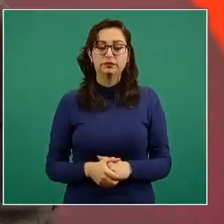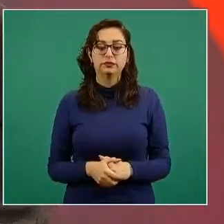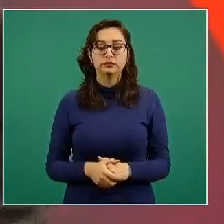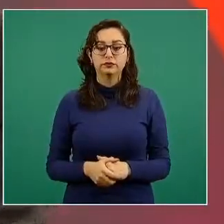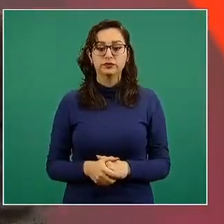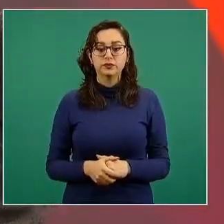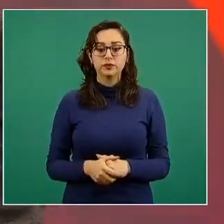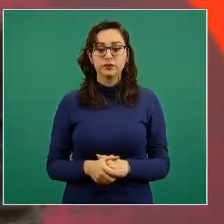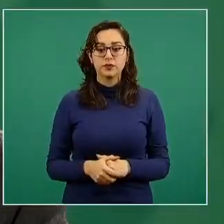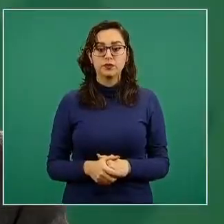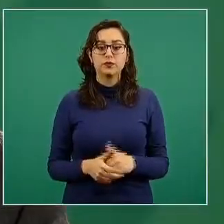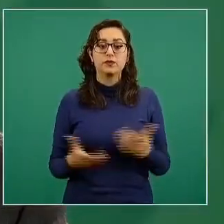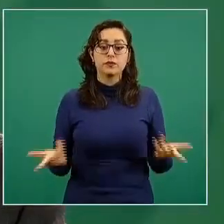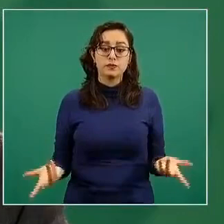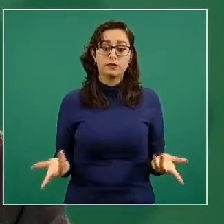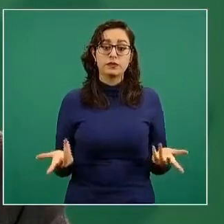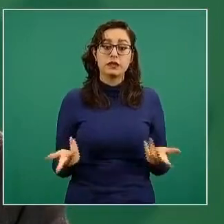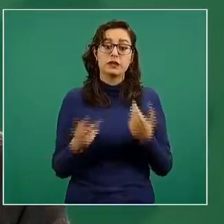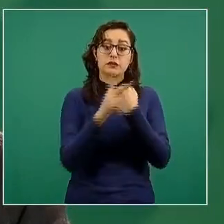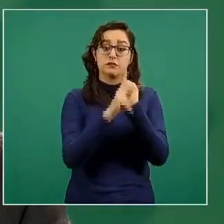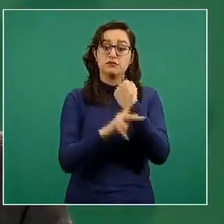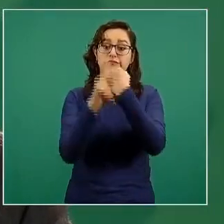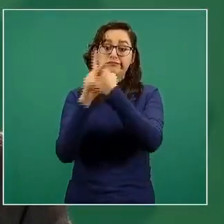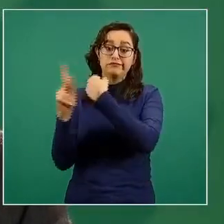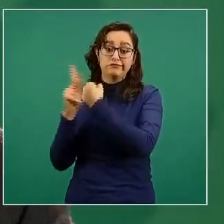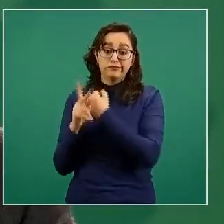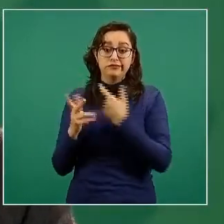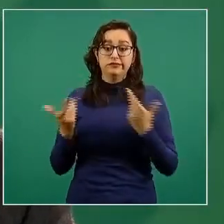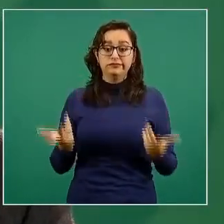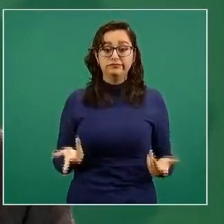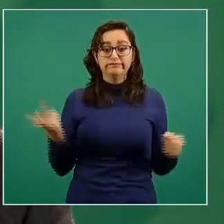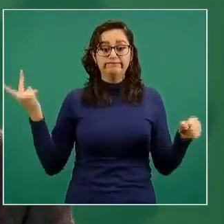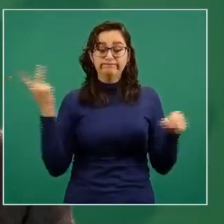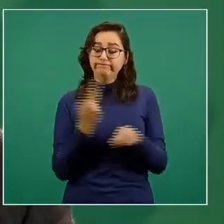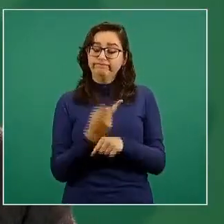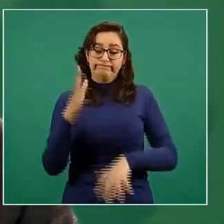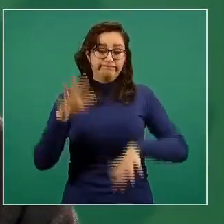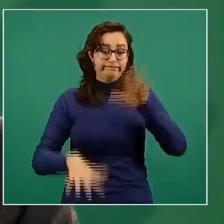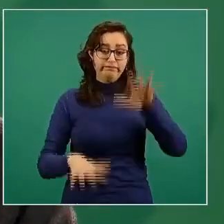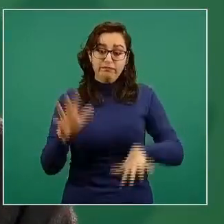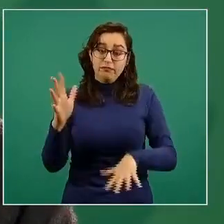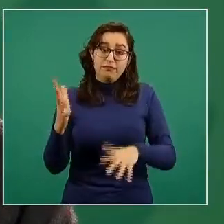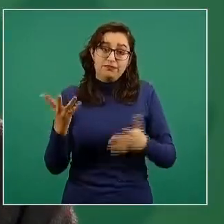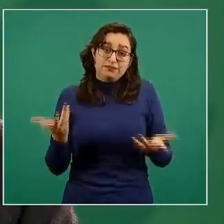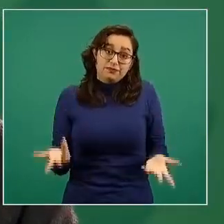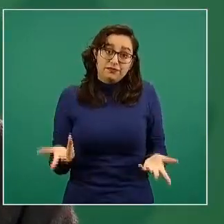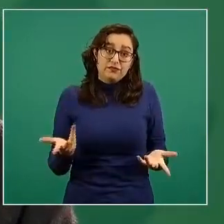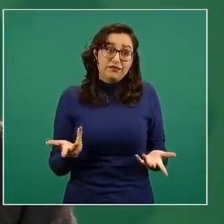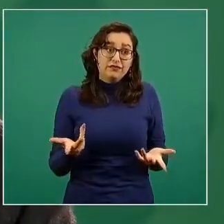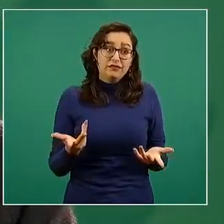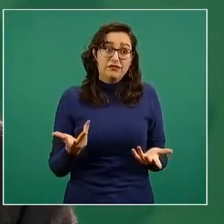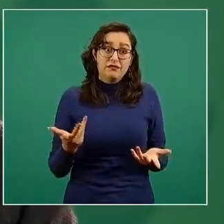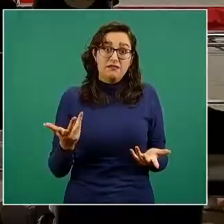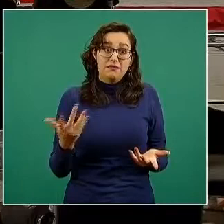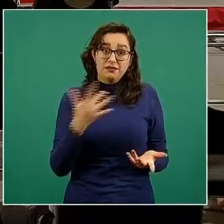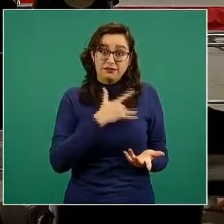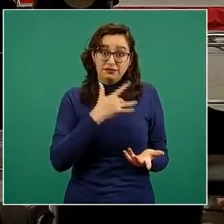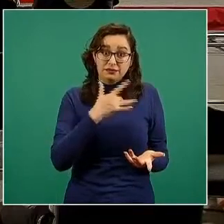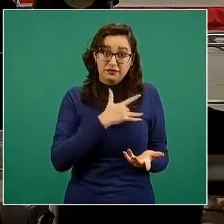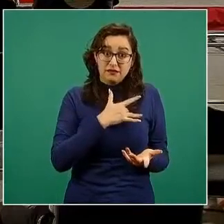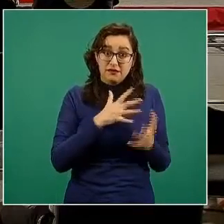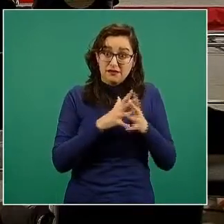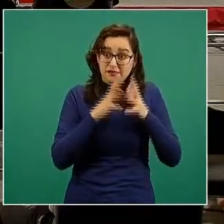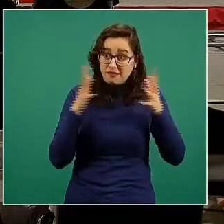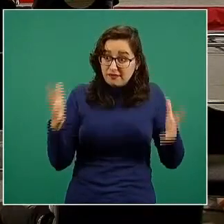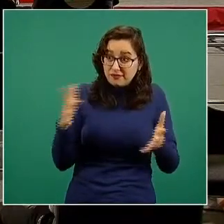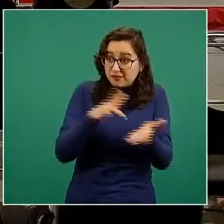países, desafortunadamente no siempre se da esta visión solidaria en los gobernantes. Este planteamiento que hizo el presidente